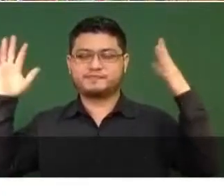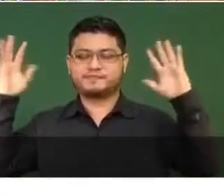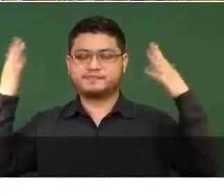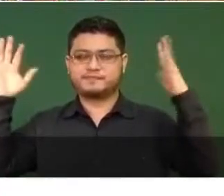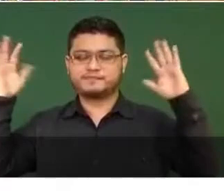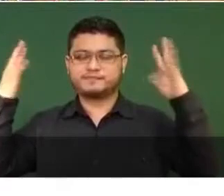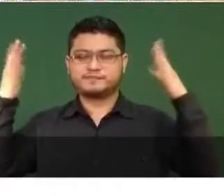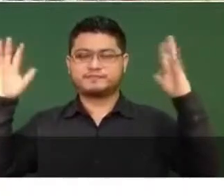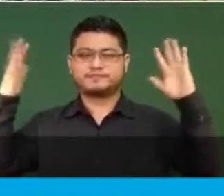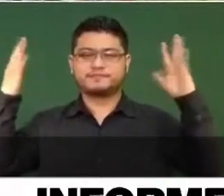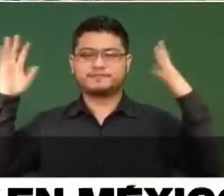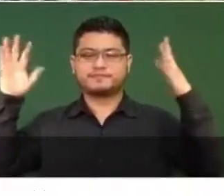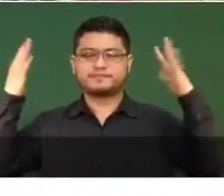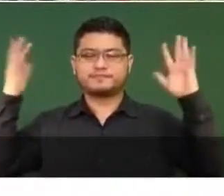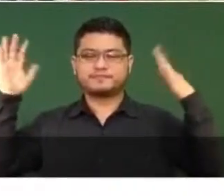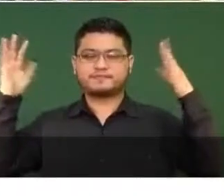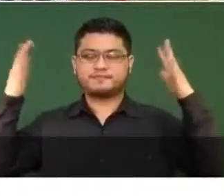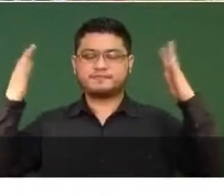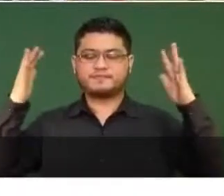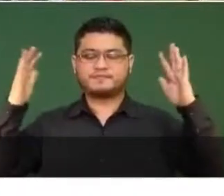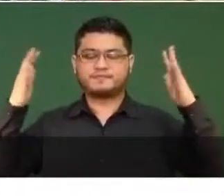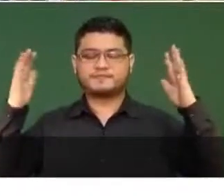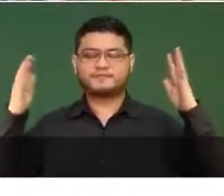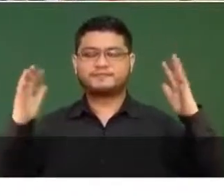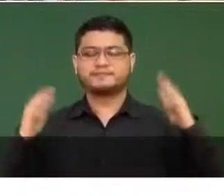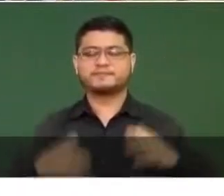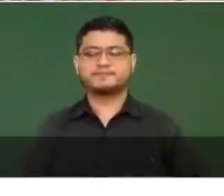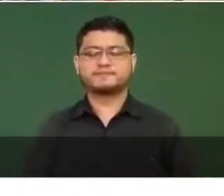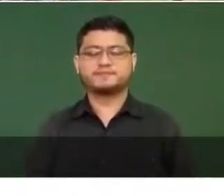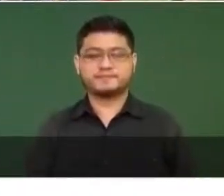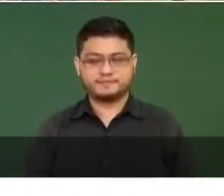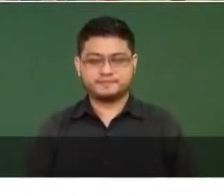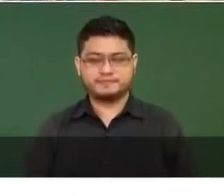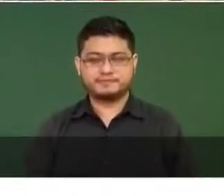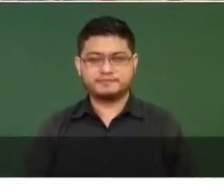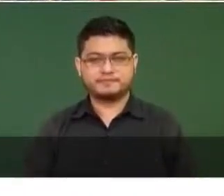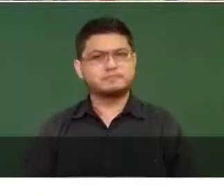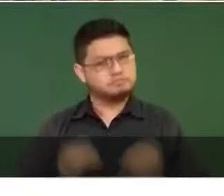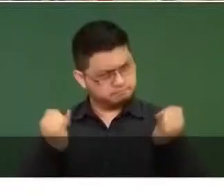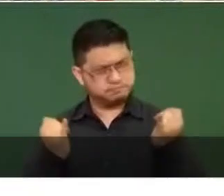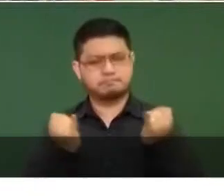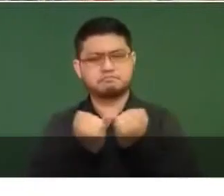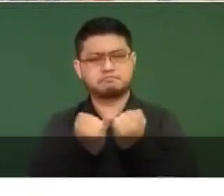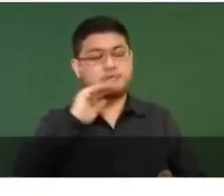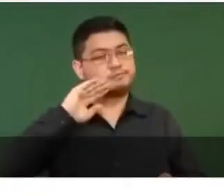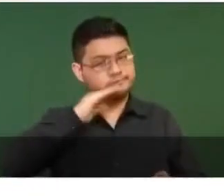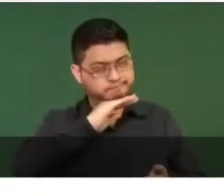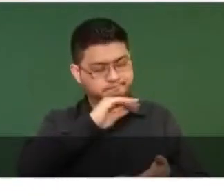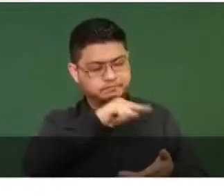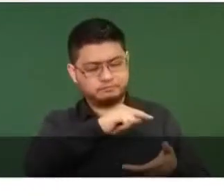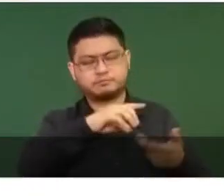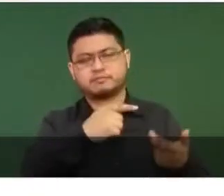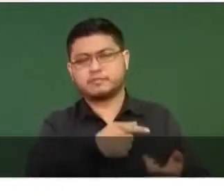estará produciendo en promedio 290.000 barriles de gasolina diarios también dijo que en noviembre